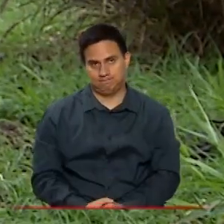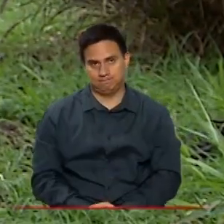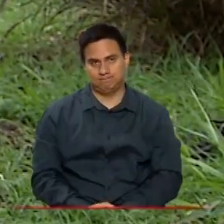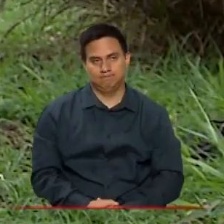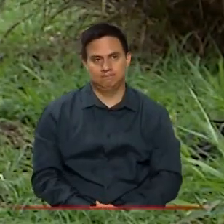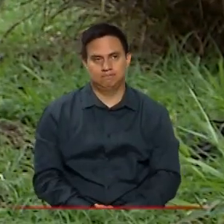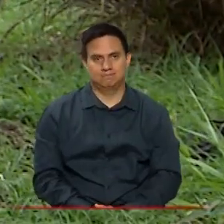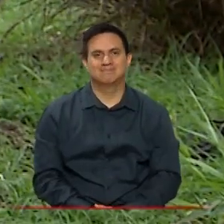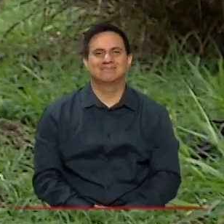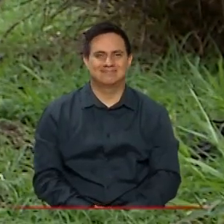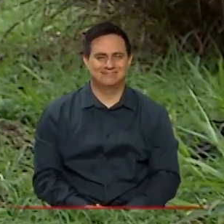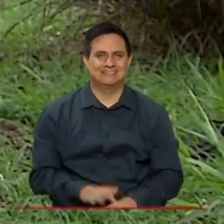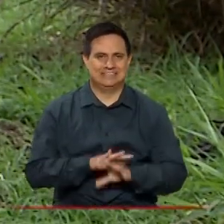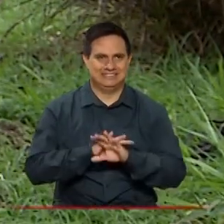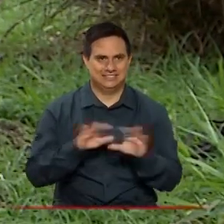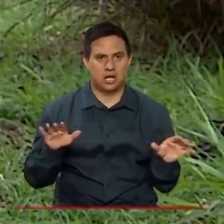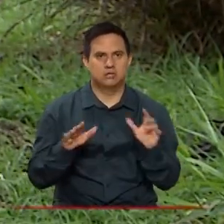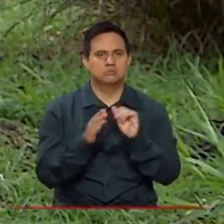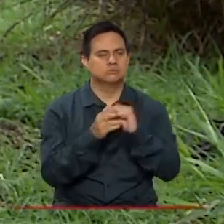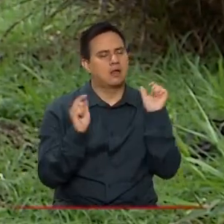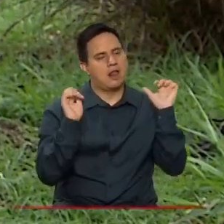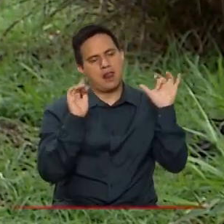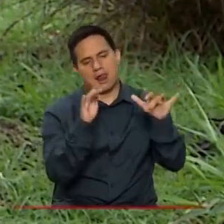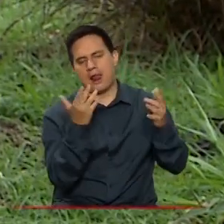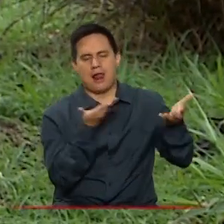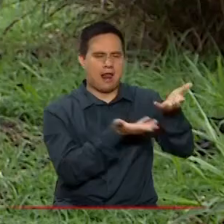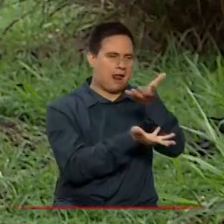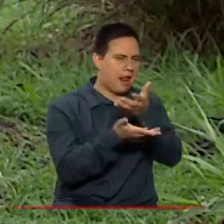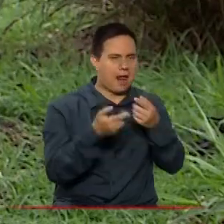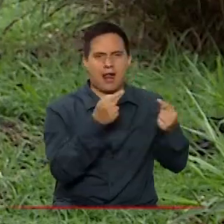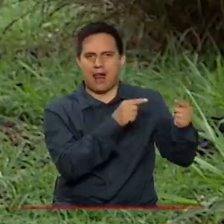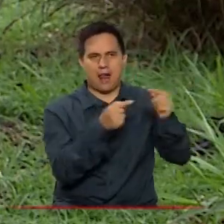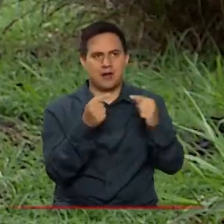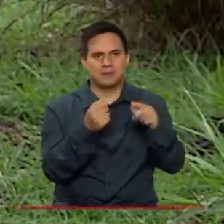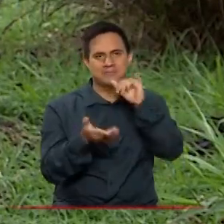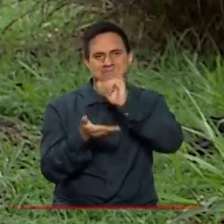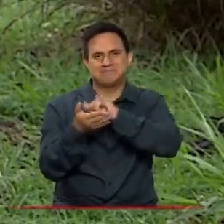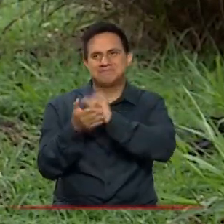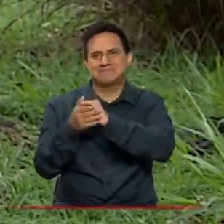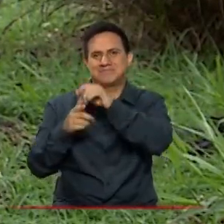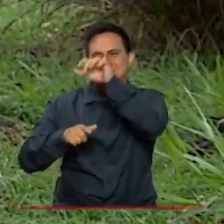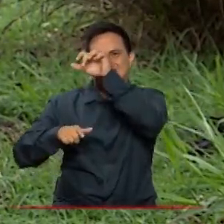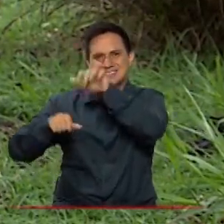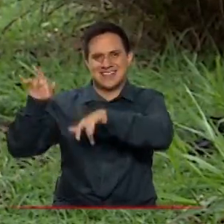En medio del desarrollo de la cumbre, el secretario general de Naciones Unidas